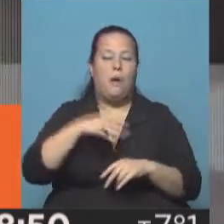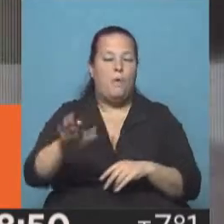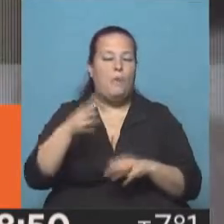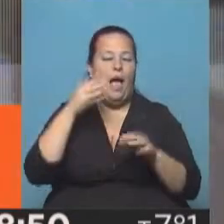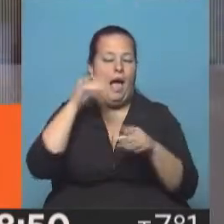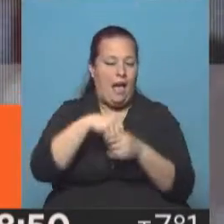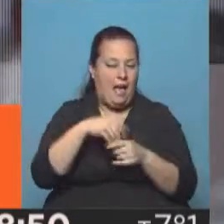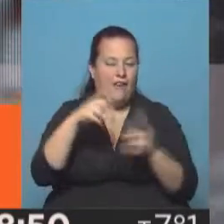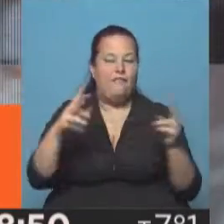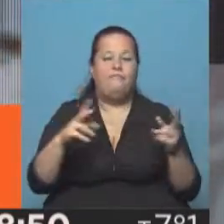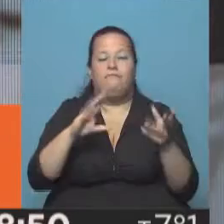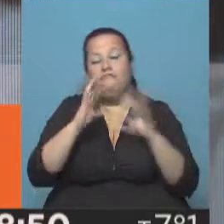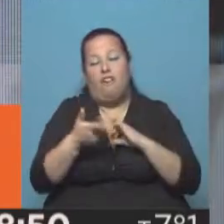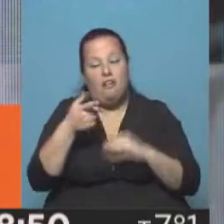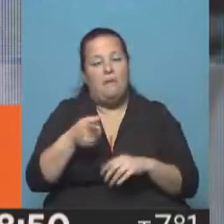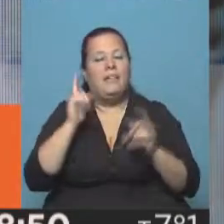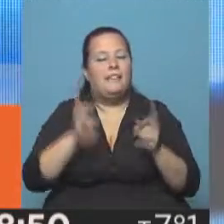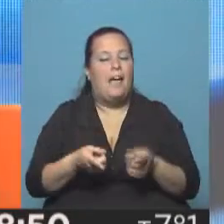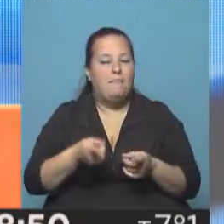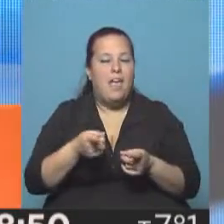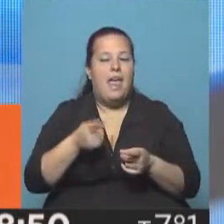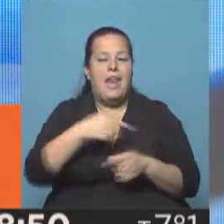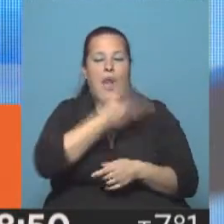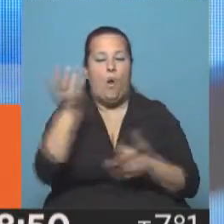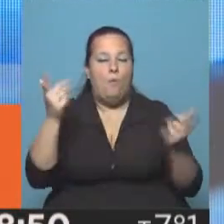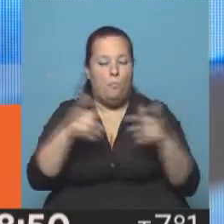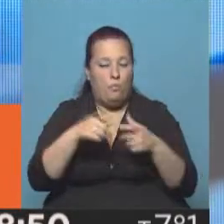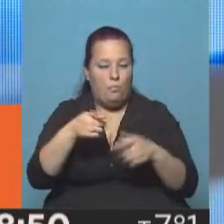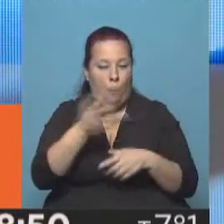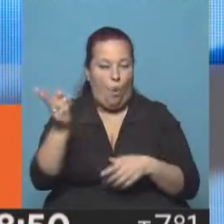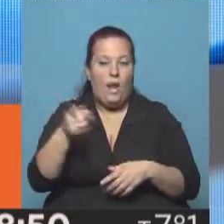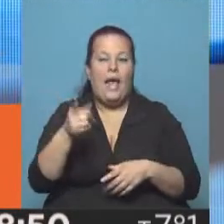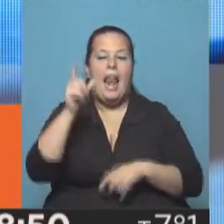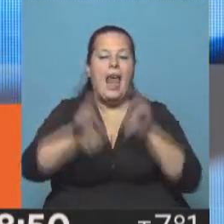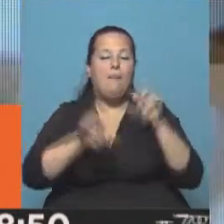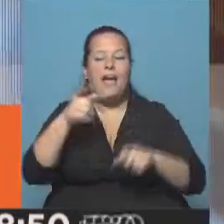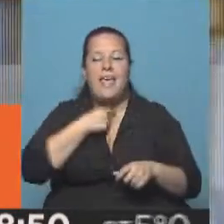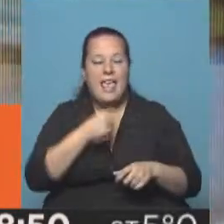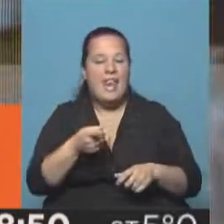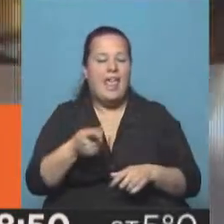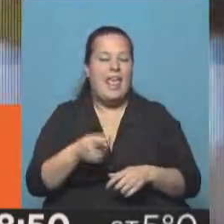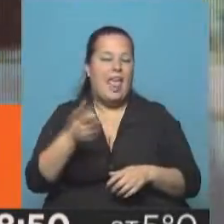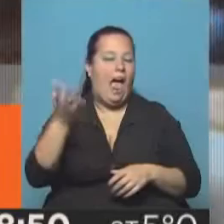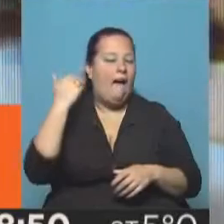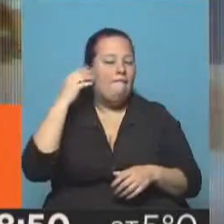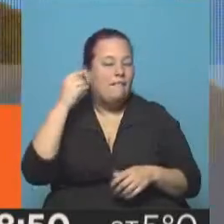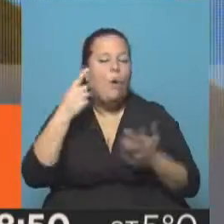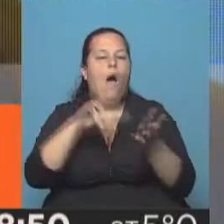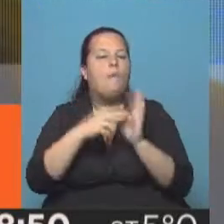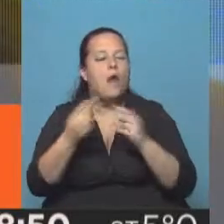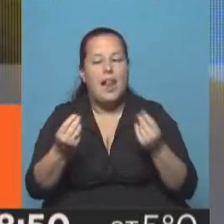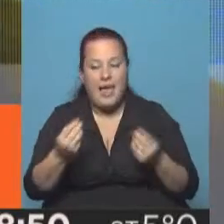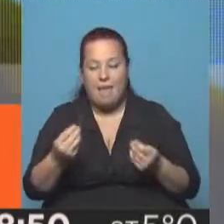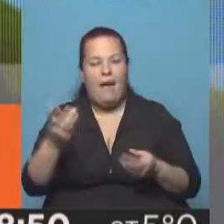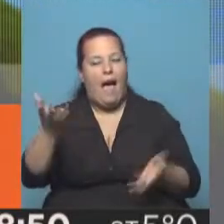de esta forma también de la audiencia pública la gente quiere quiere escuchar las dificultades